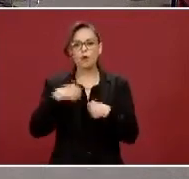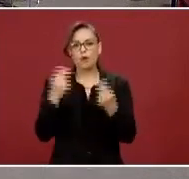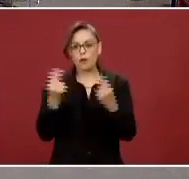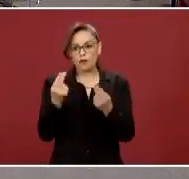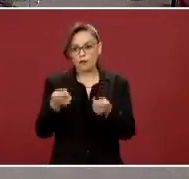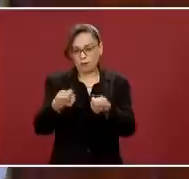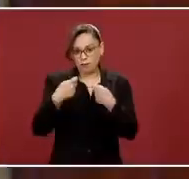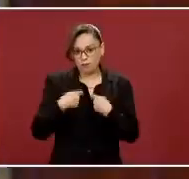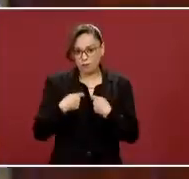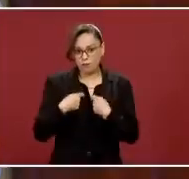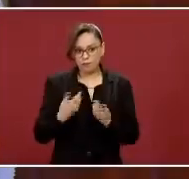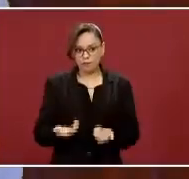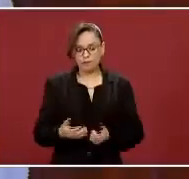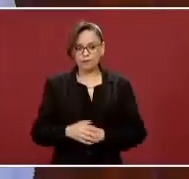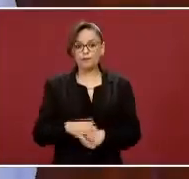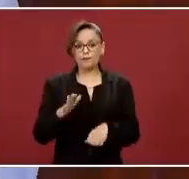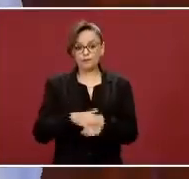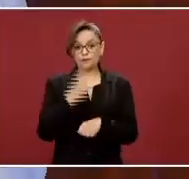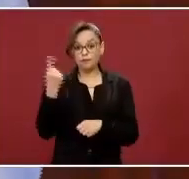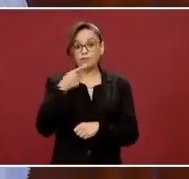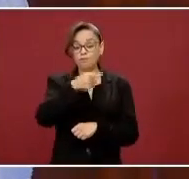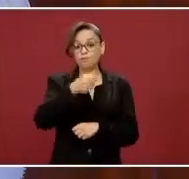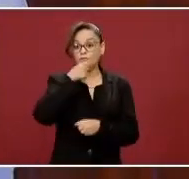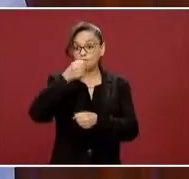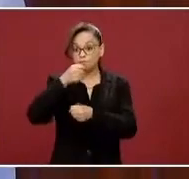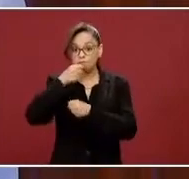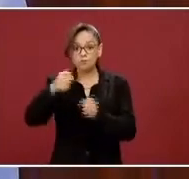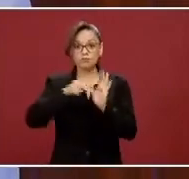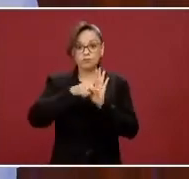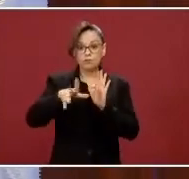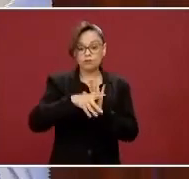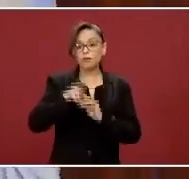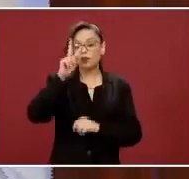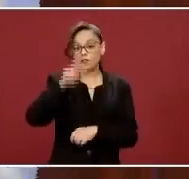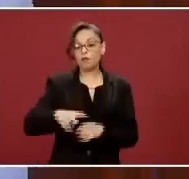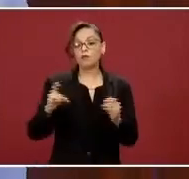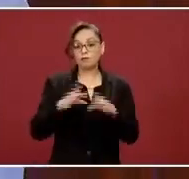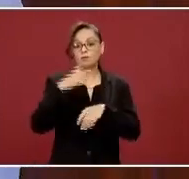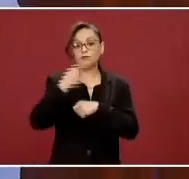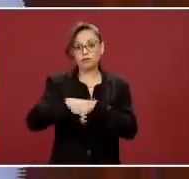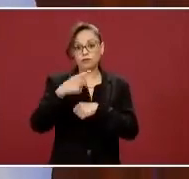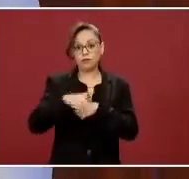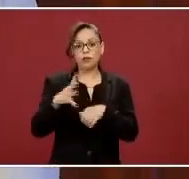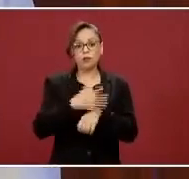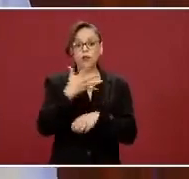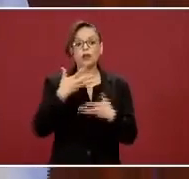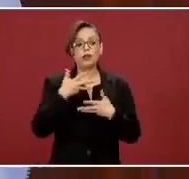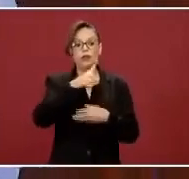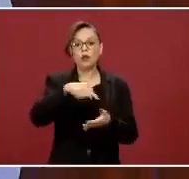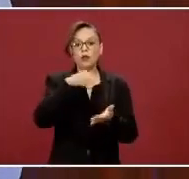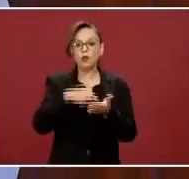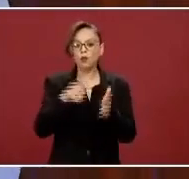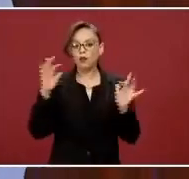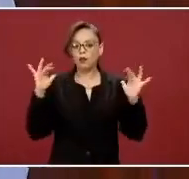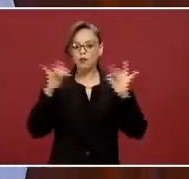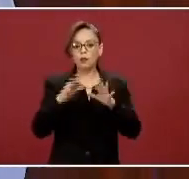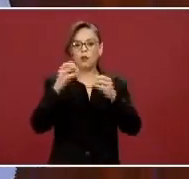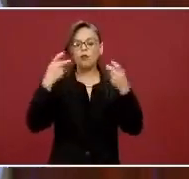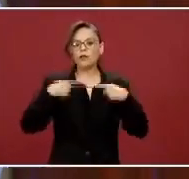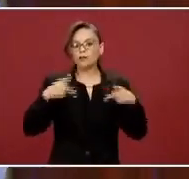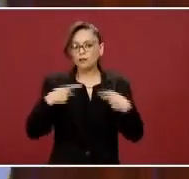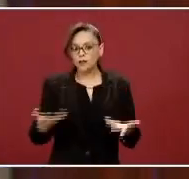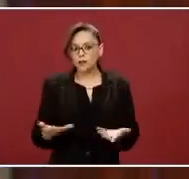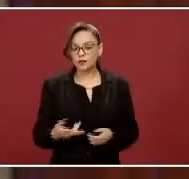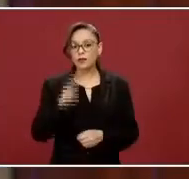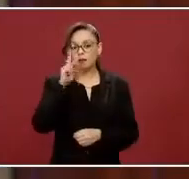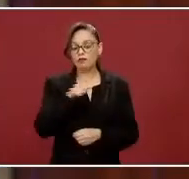una ocupación de riesgo. Ustedes están en sitios concurridos, entonces por favor hagan, por